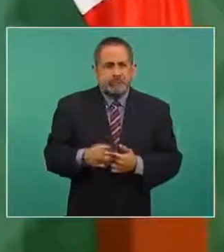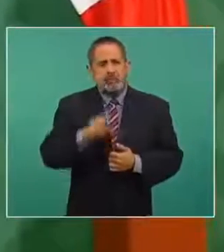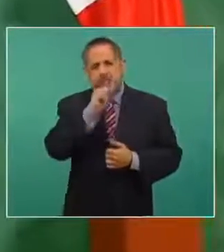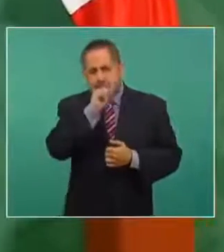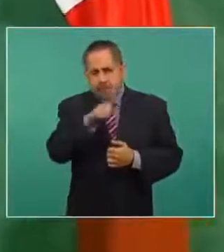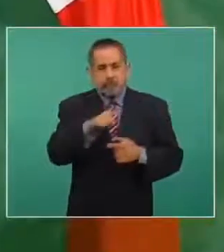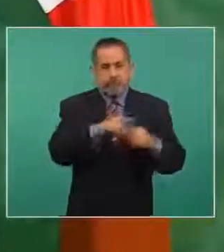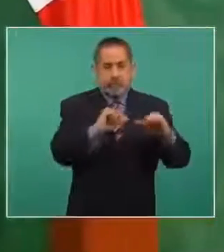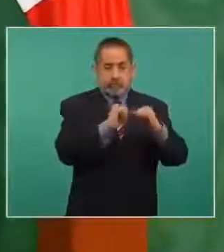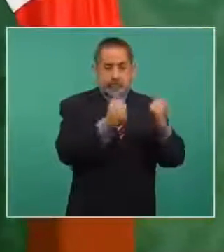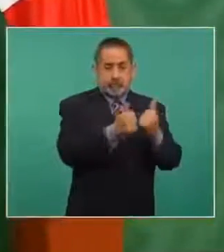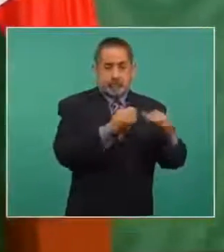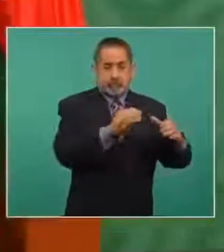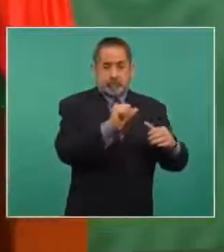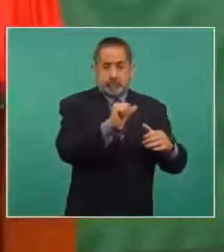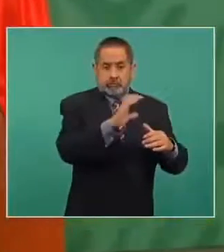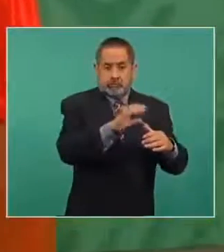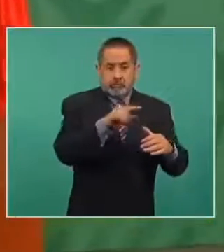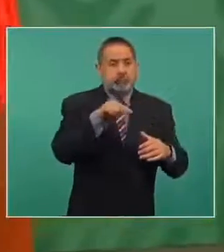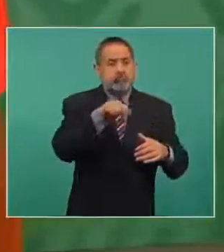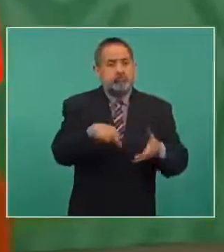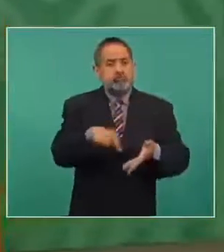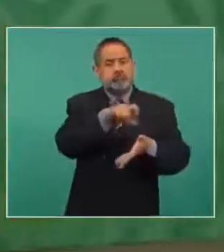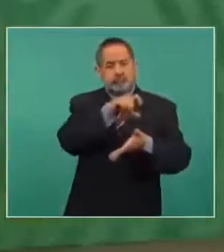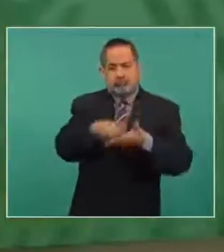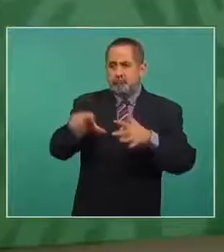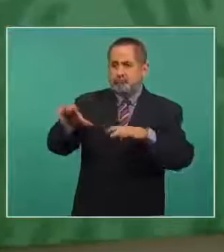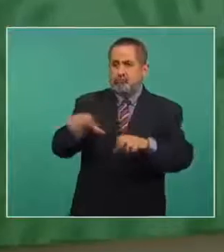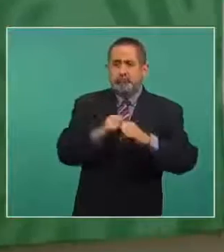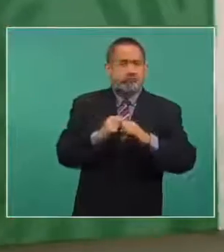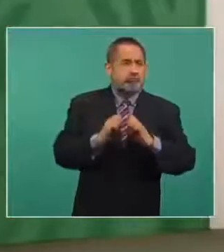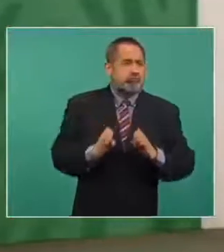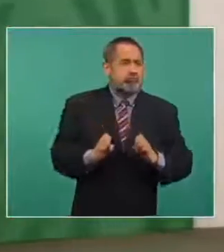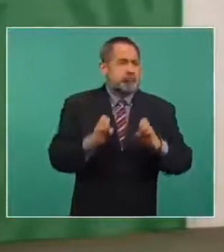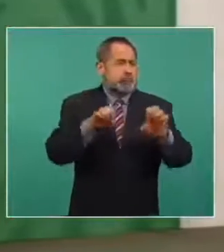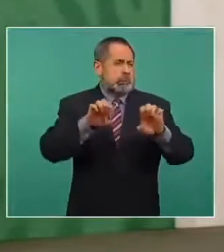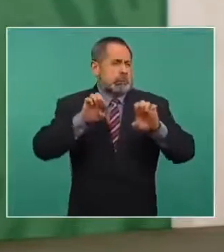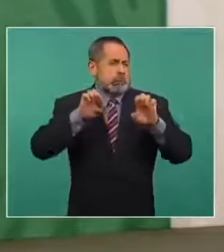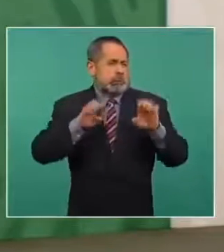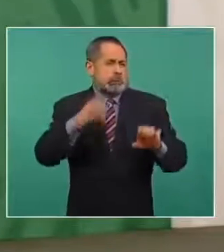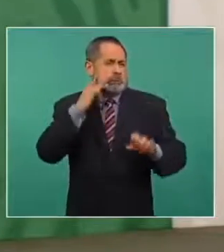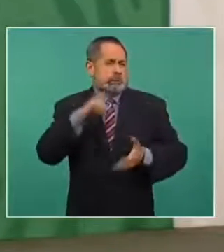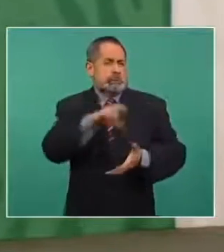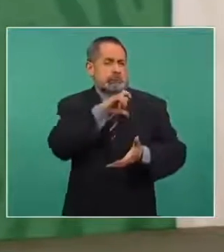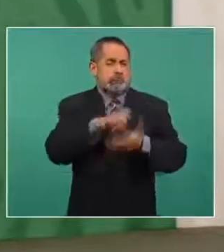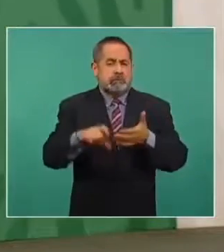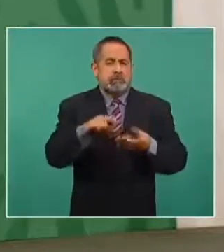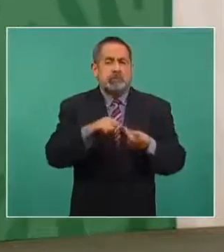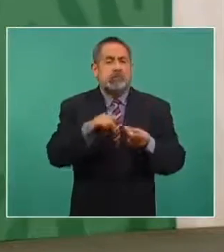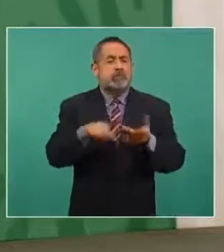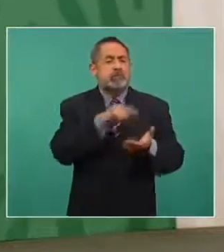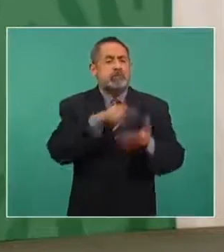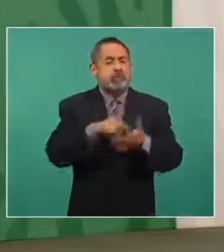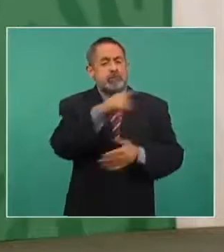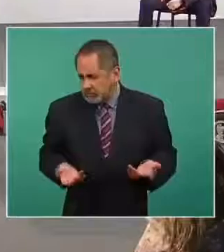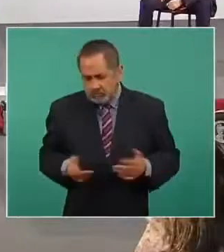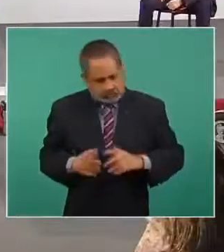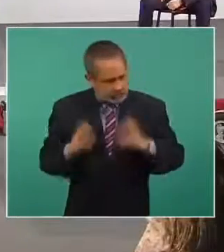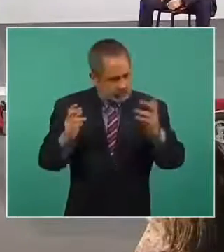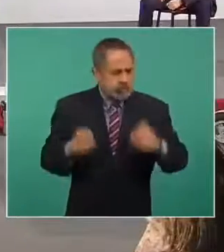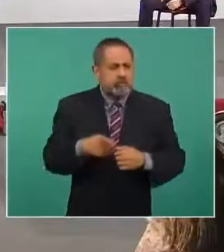Asimismo, la Asociación Civil adquirió un inmueble de lujo en el centro de Coyoacán